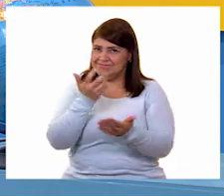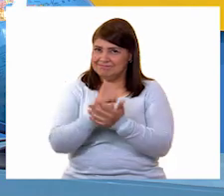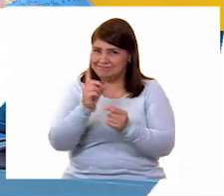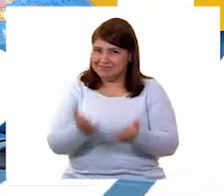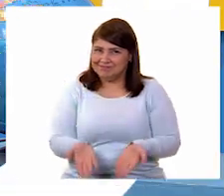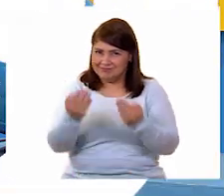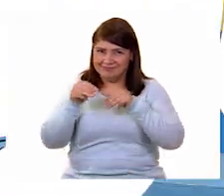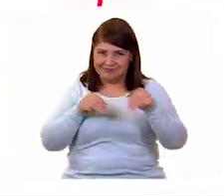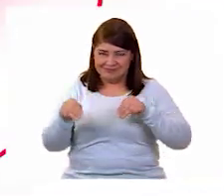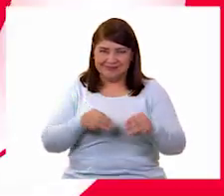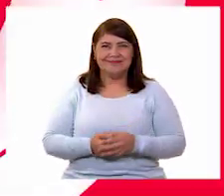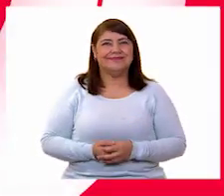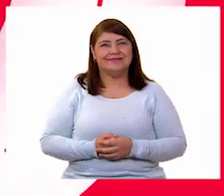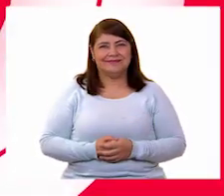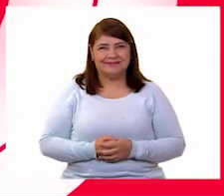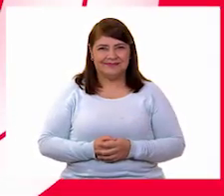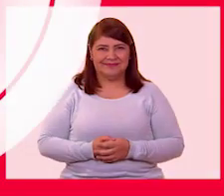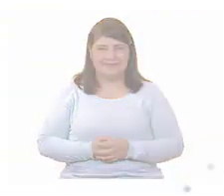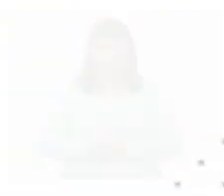poco.